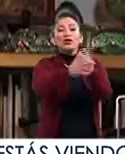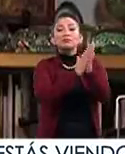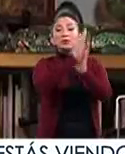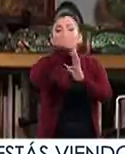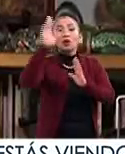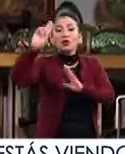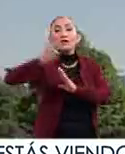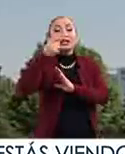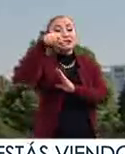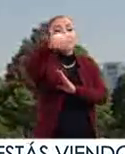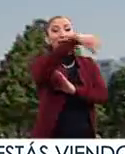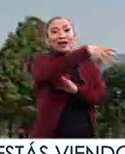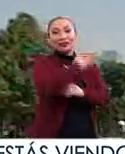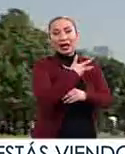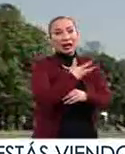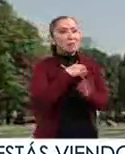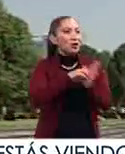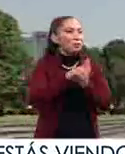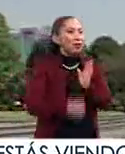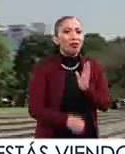bibliotecas universitarias que tienen